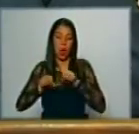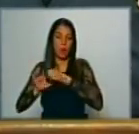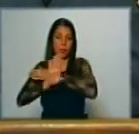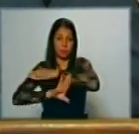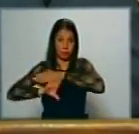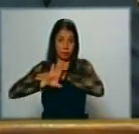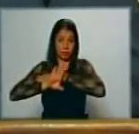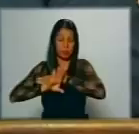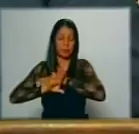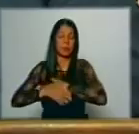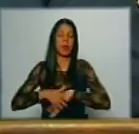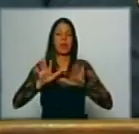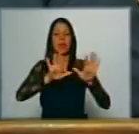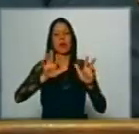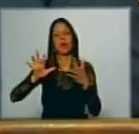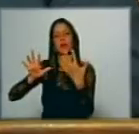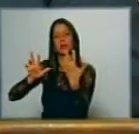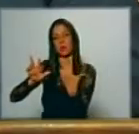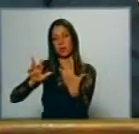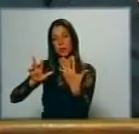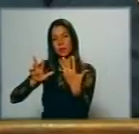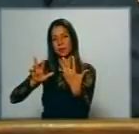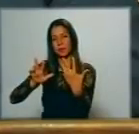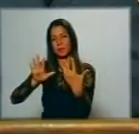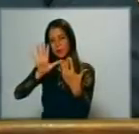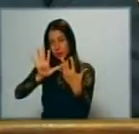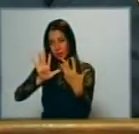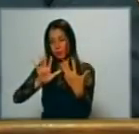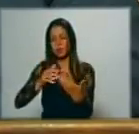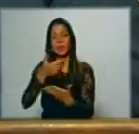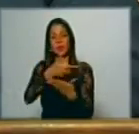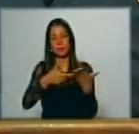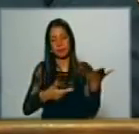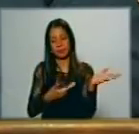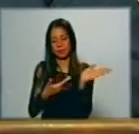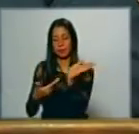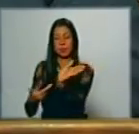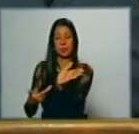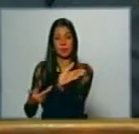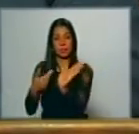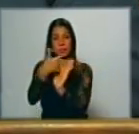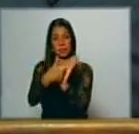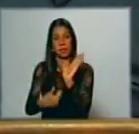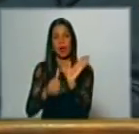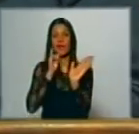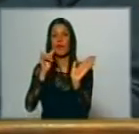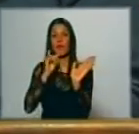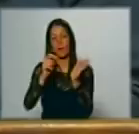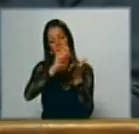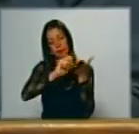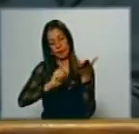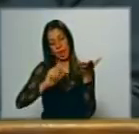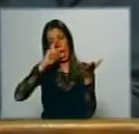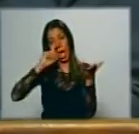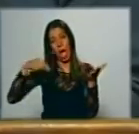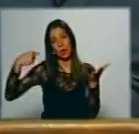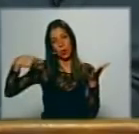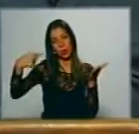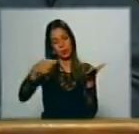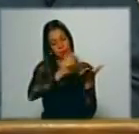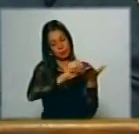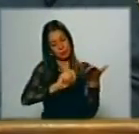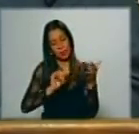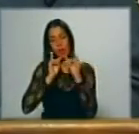Socioeconómicos. 18. Presentar al órgano del cual dependen informe anual del desempeño de